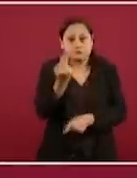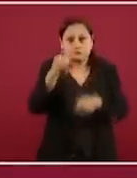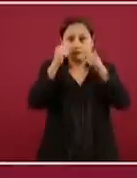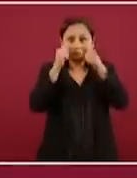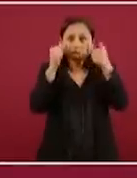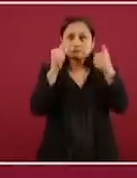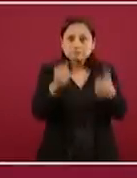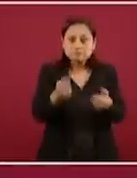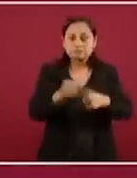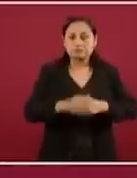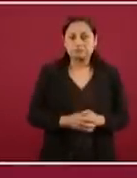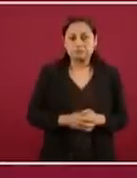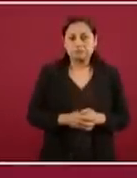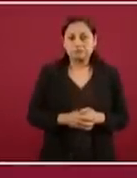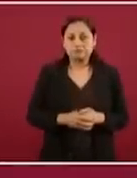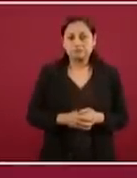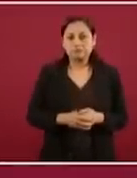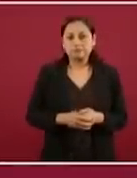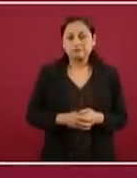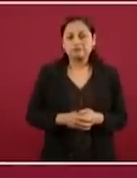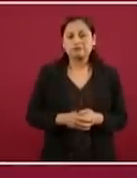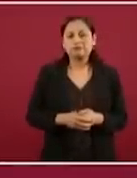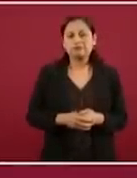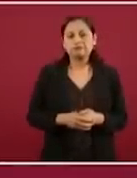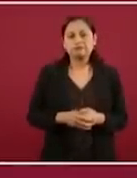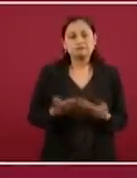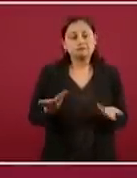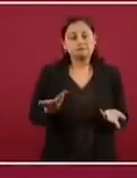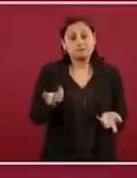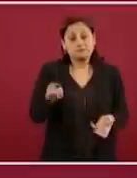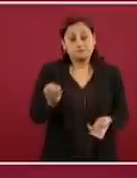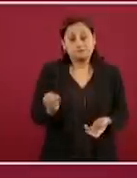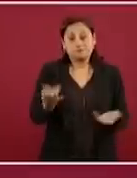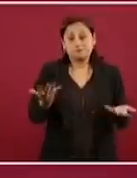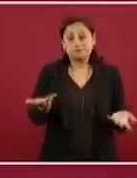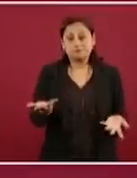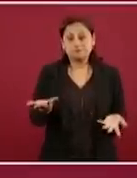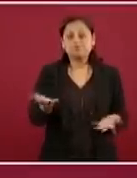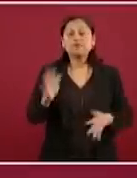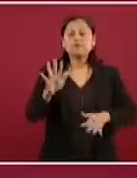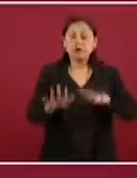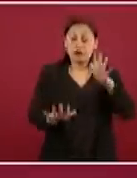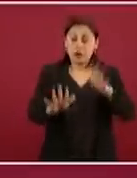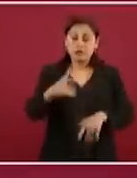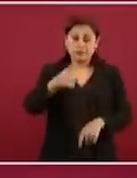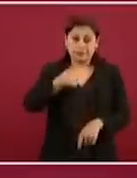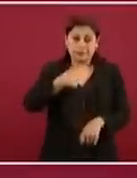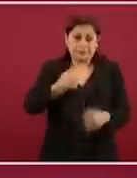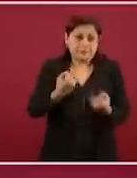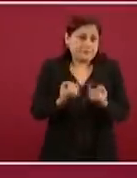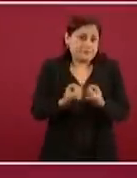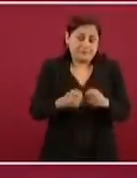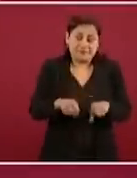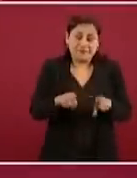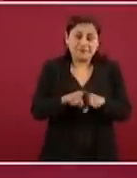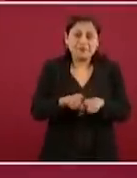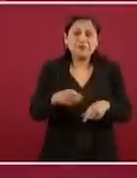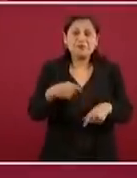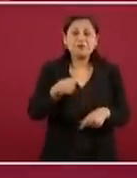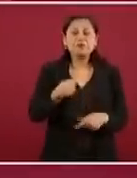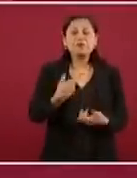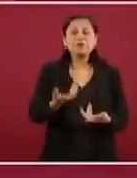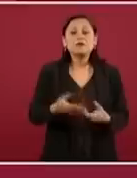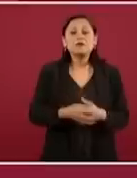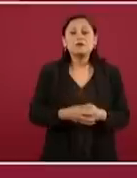Eso, hay veces que a mí me pasa, son